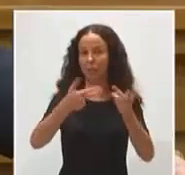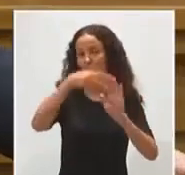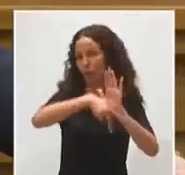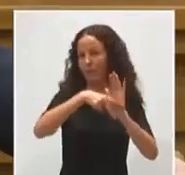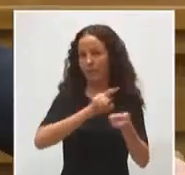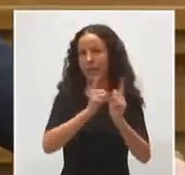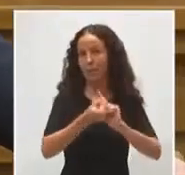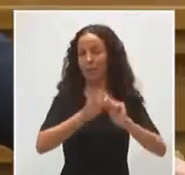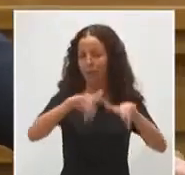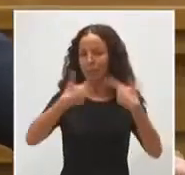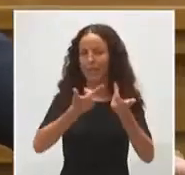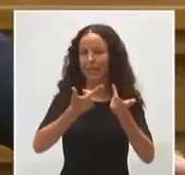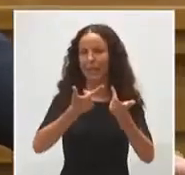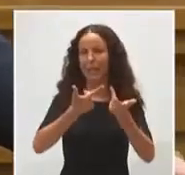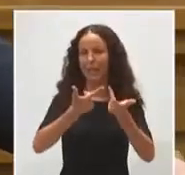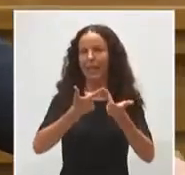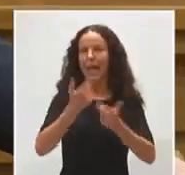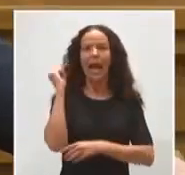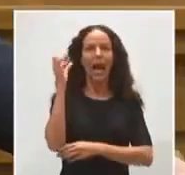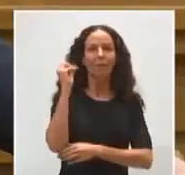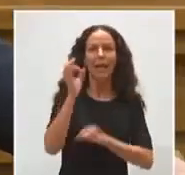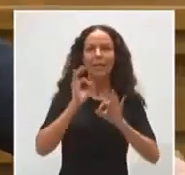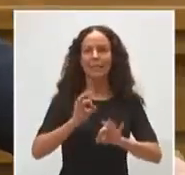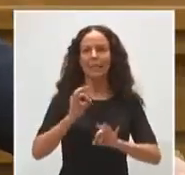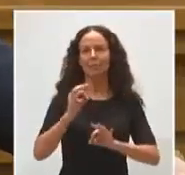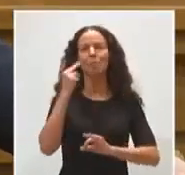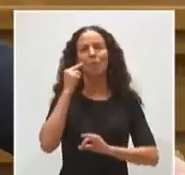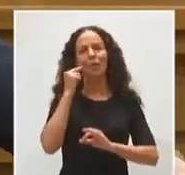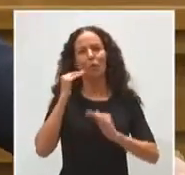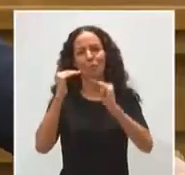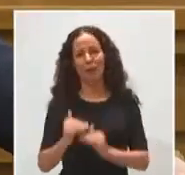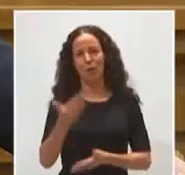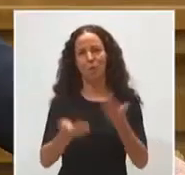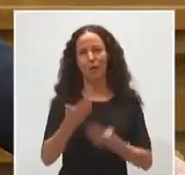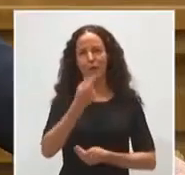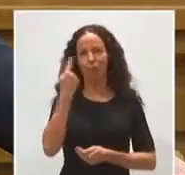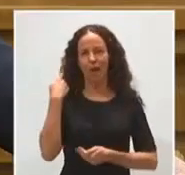así con mucho menos miedo que el que podríamos tener hace un año